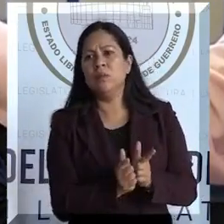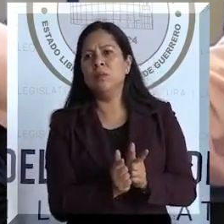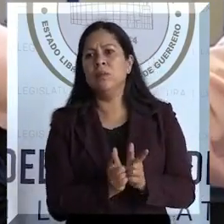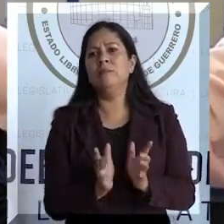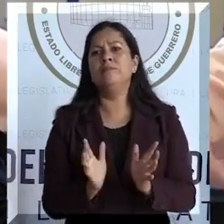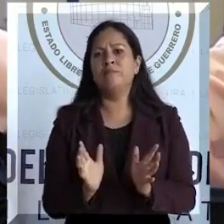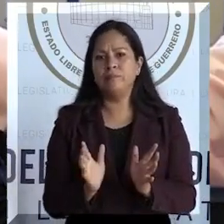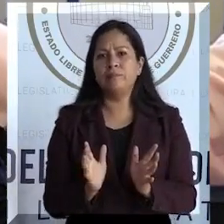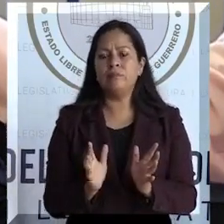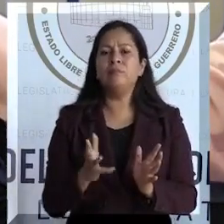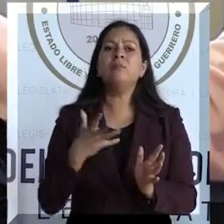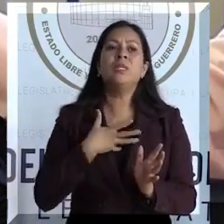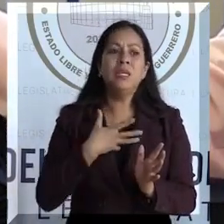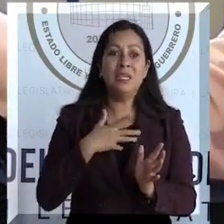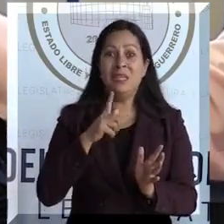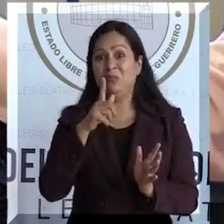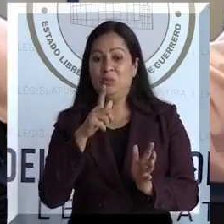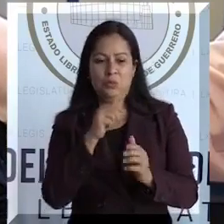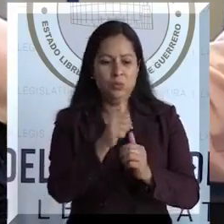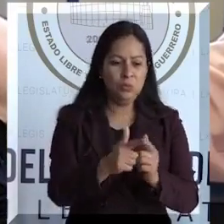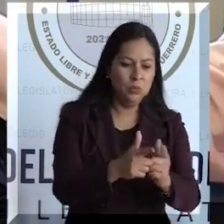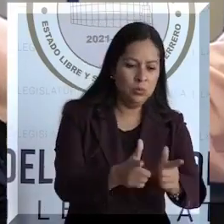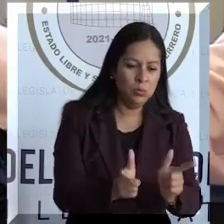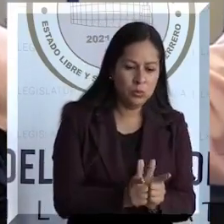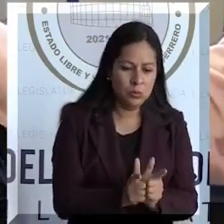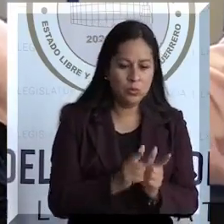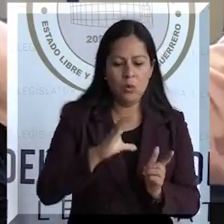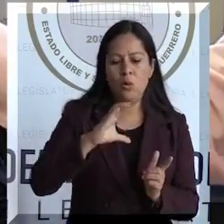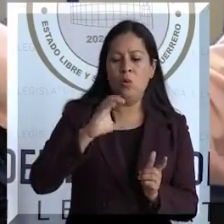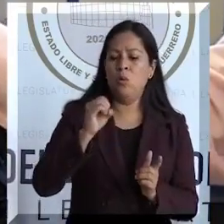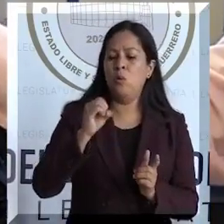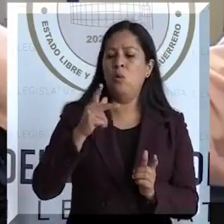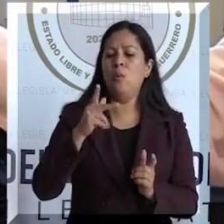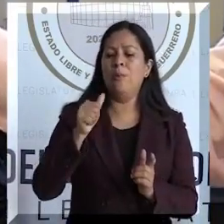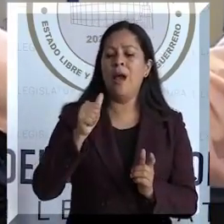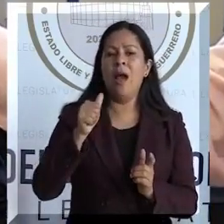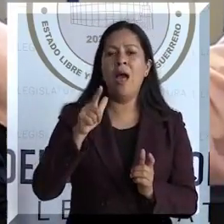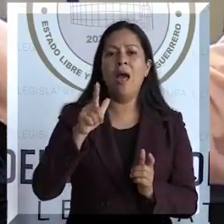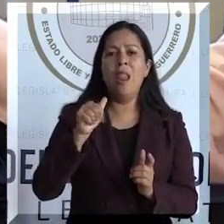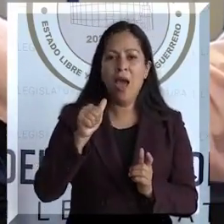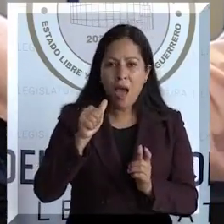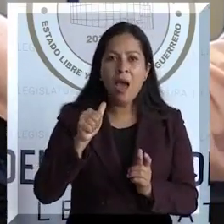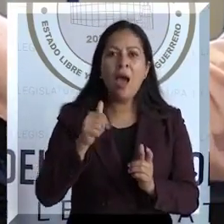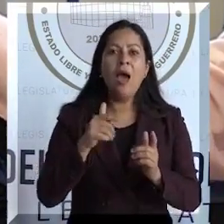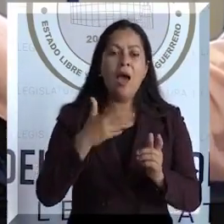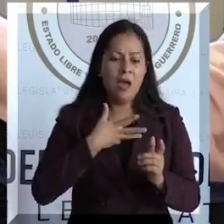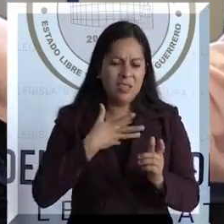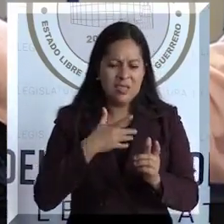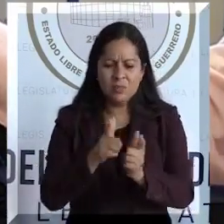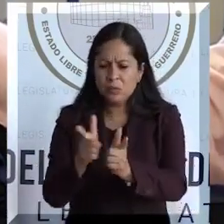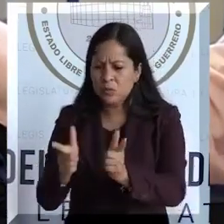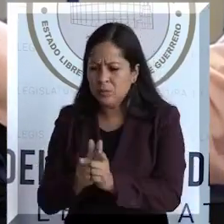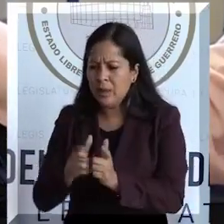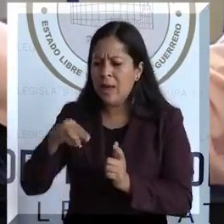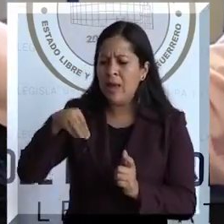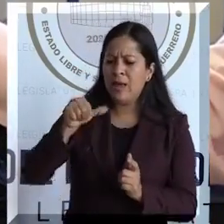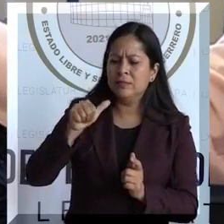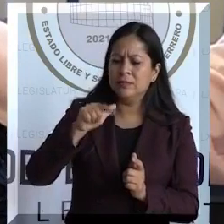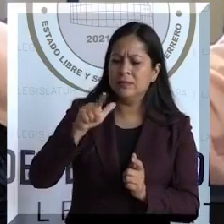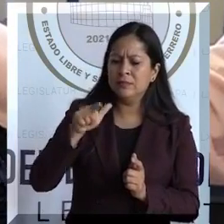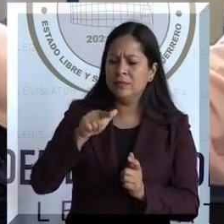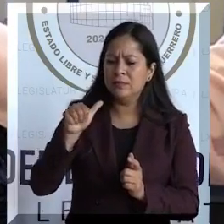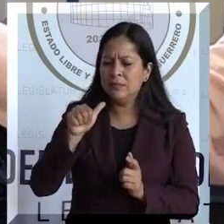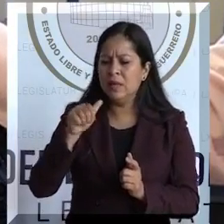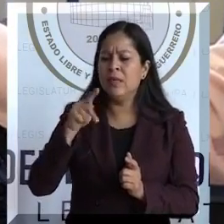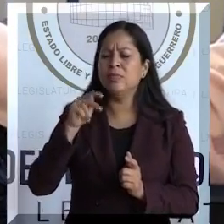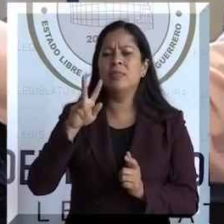que hay un club de Copala, por ejemplo, ¿no? Un club de Mazatlán, están los clubes de Jaliaca de Catalán,